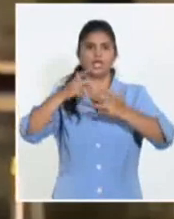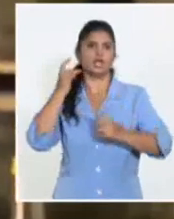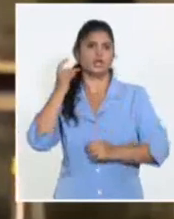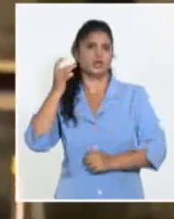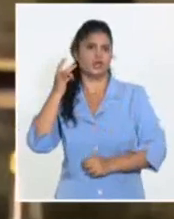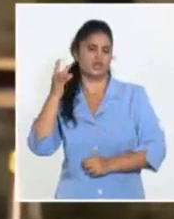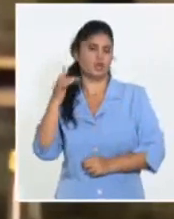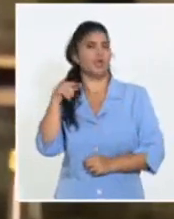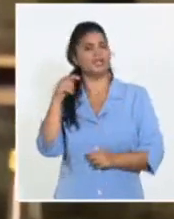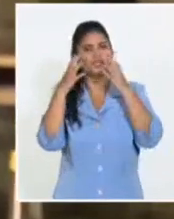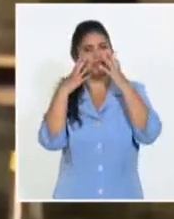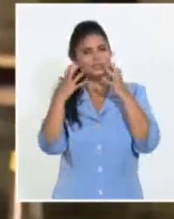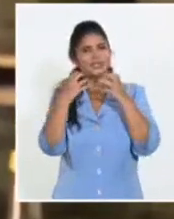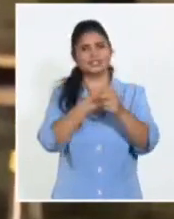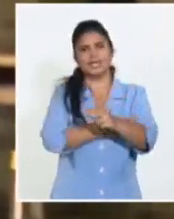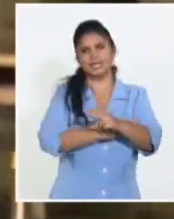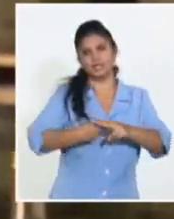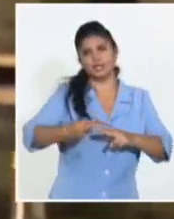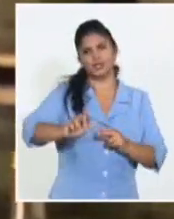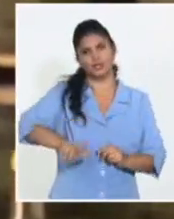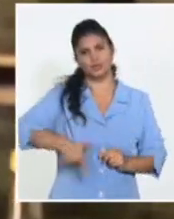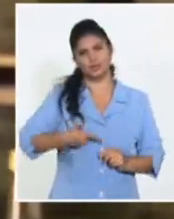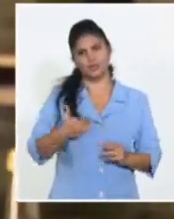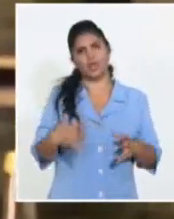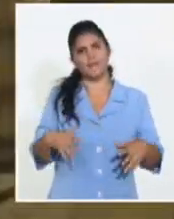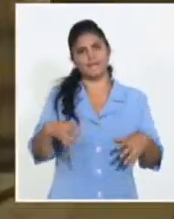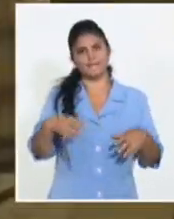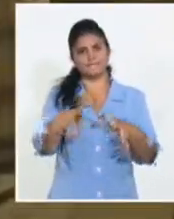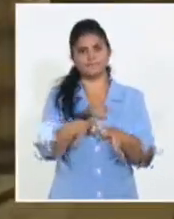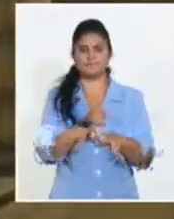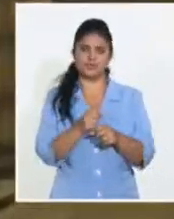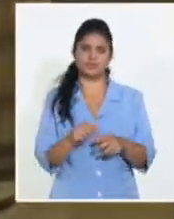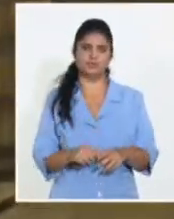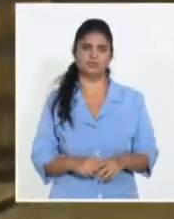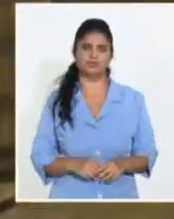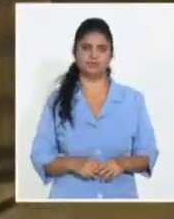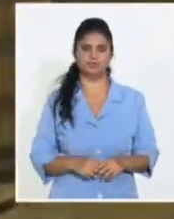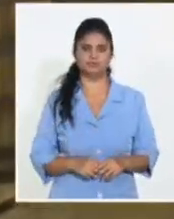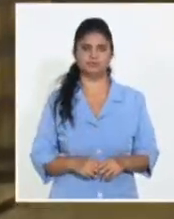histórico, cultural y simbólico. Yaremi Madero, Canal Cubano de Noticias.